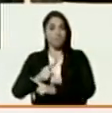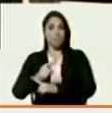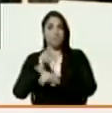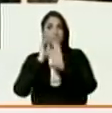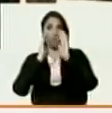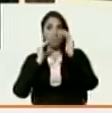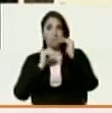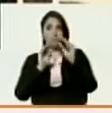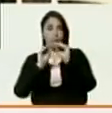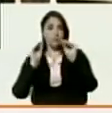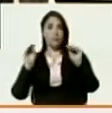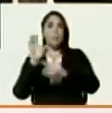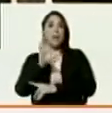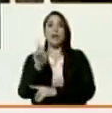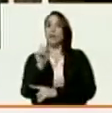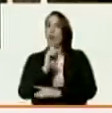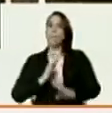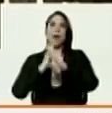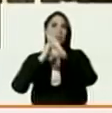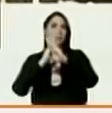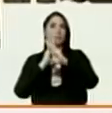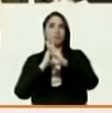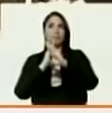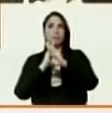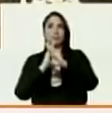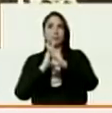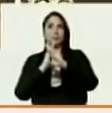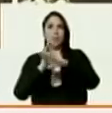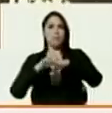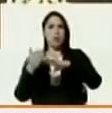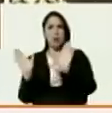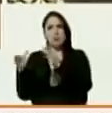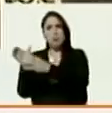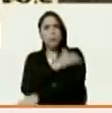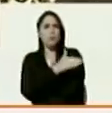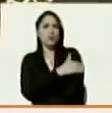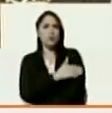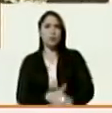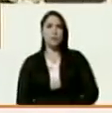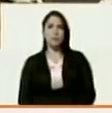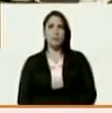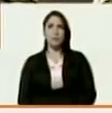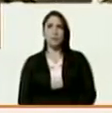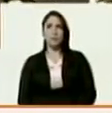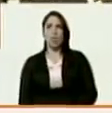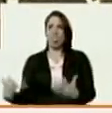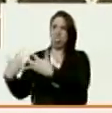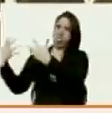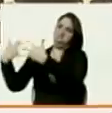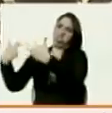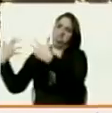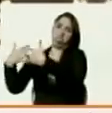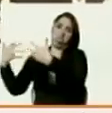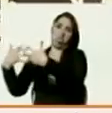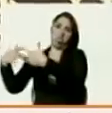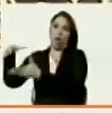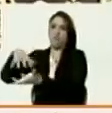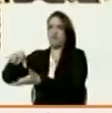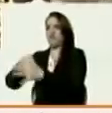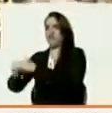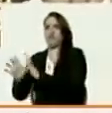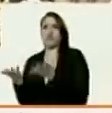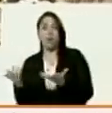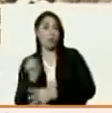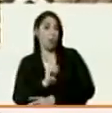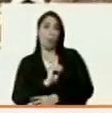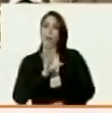El país no se va a paralizar porque grupos de la oposición estén peleándose entre sí. No, el